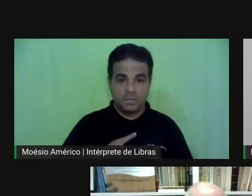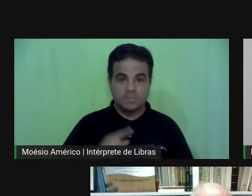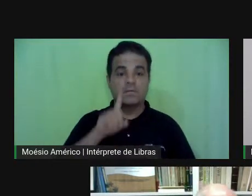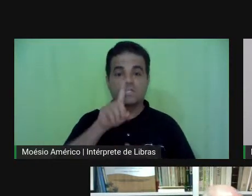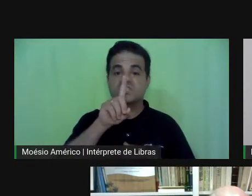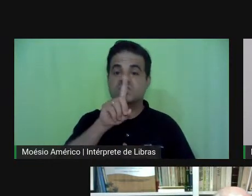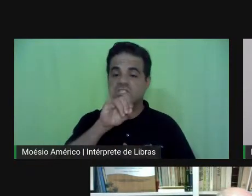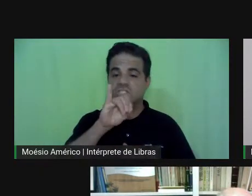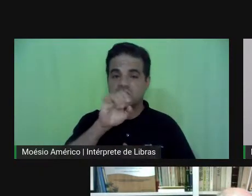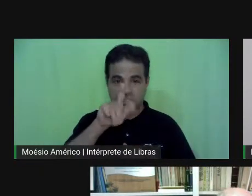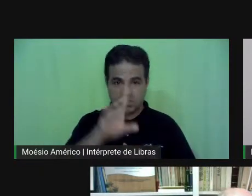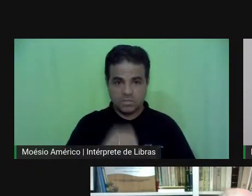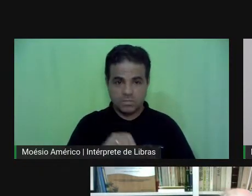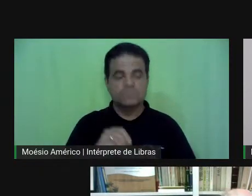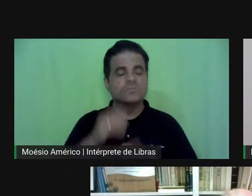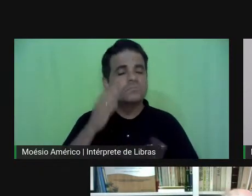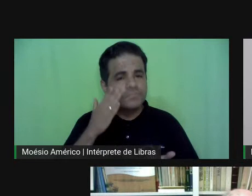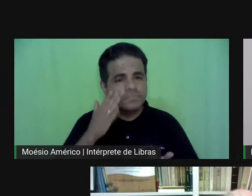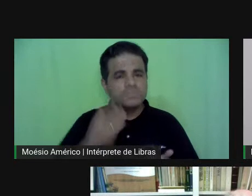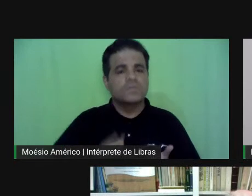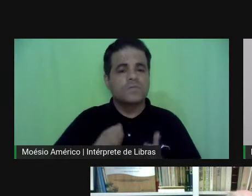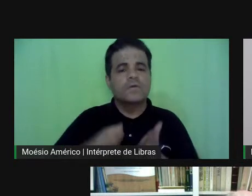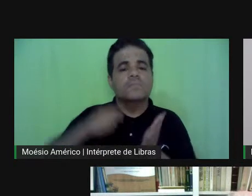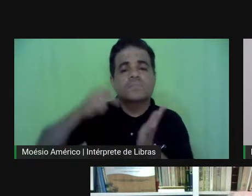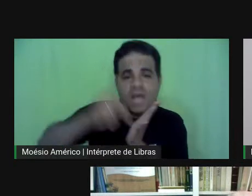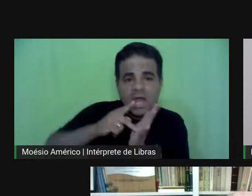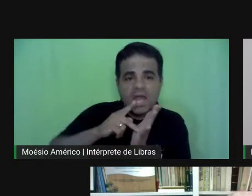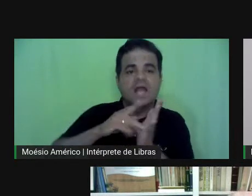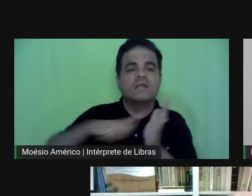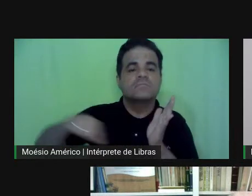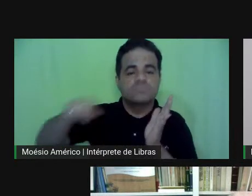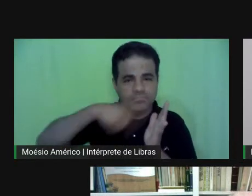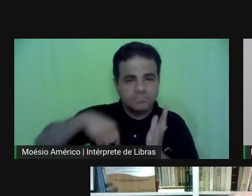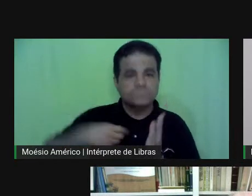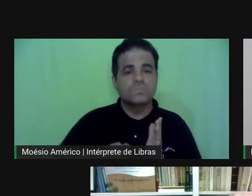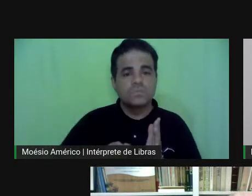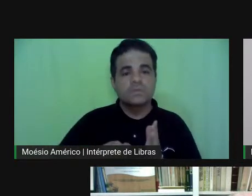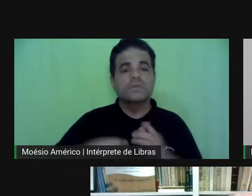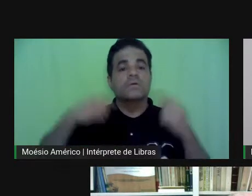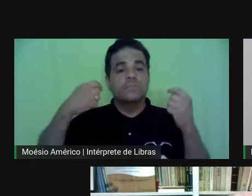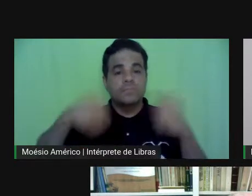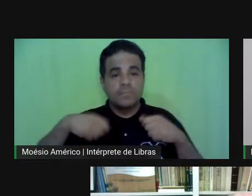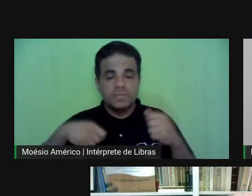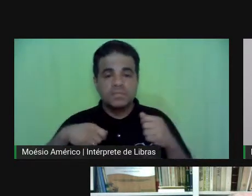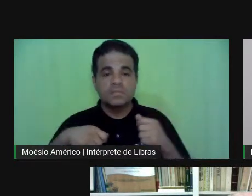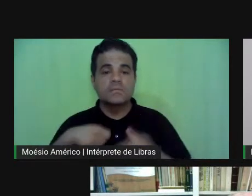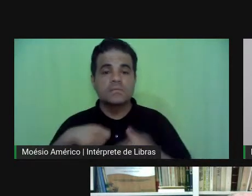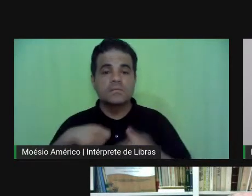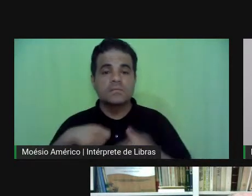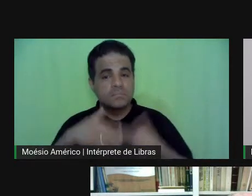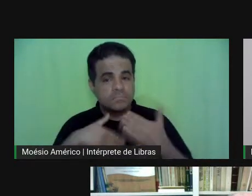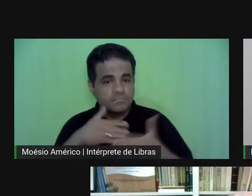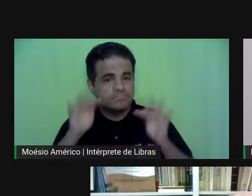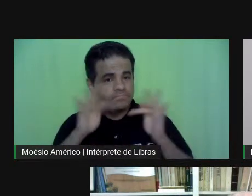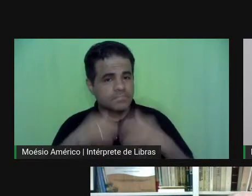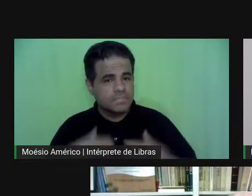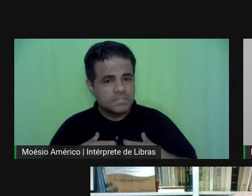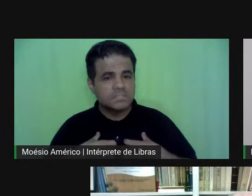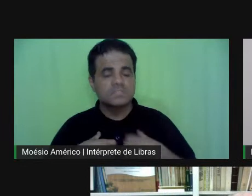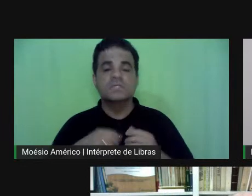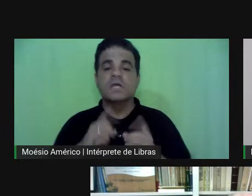en su vídeo iríamos a realidades vemos que la generalidad de su dinámica